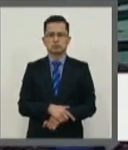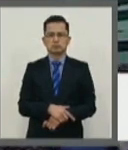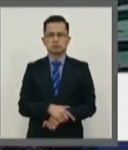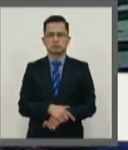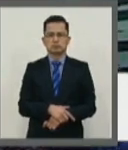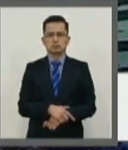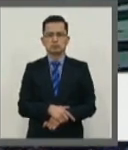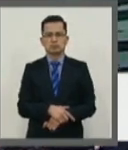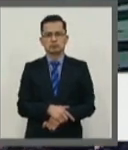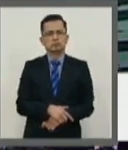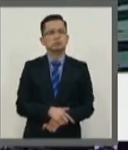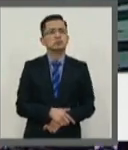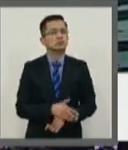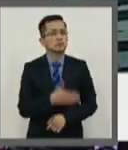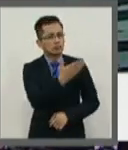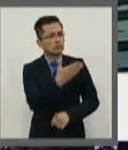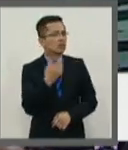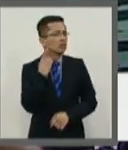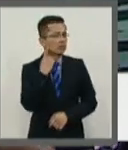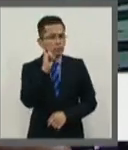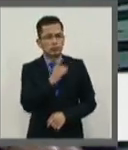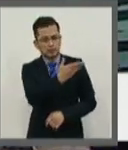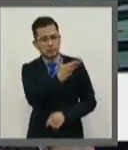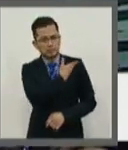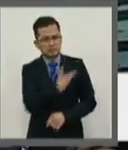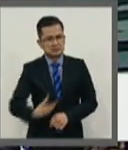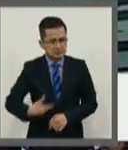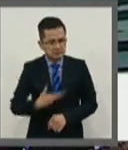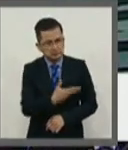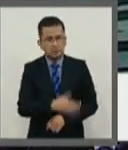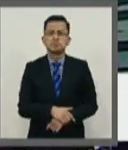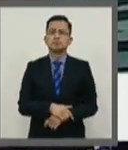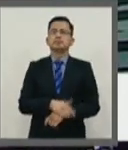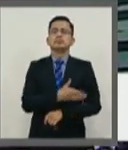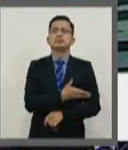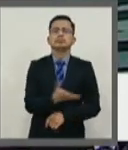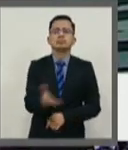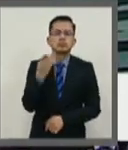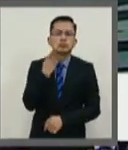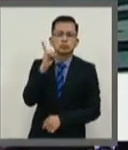Con su venia, diputada presidenta. Adelante. Diputadas y diputados,